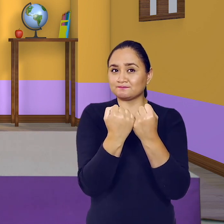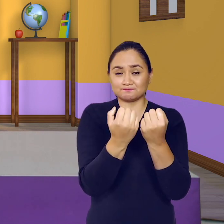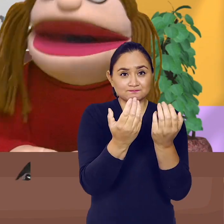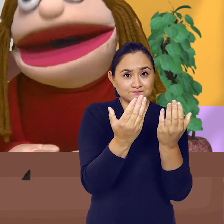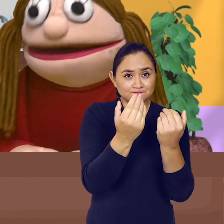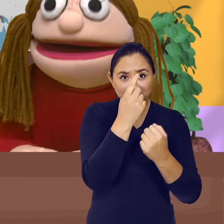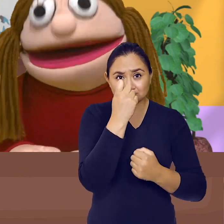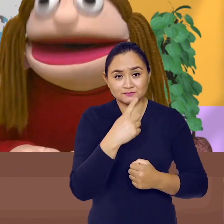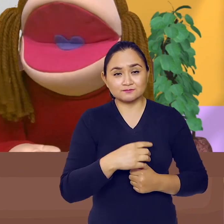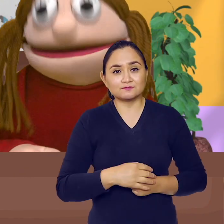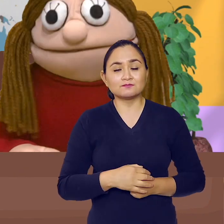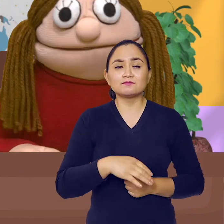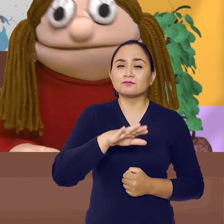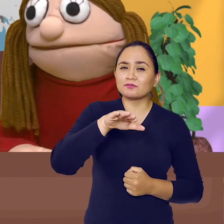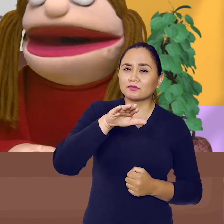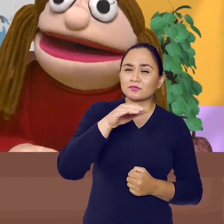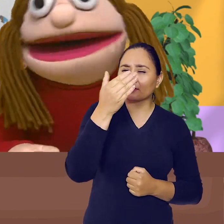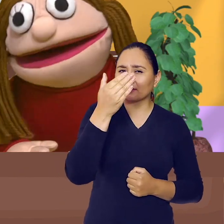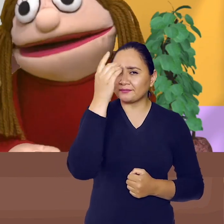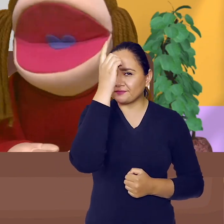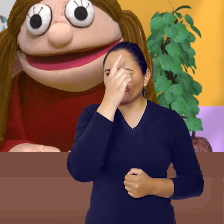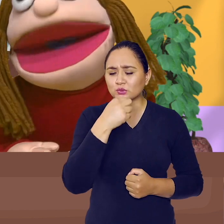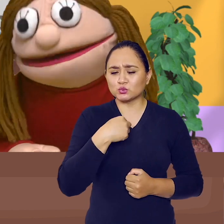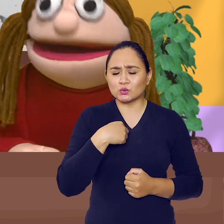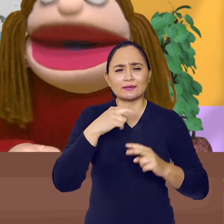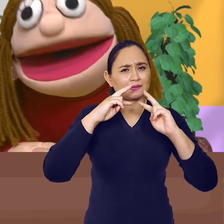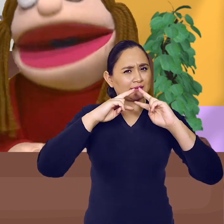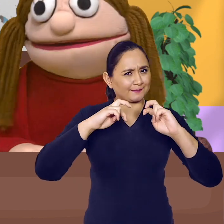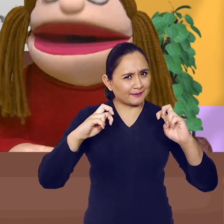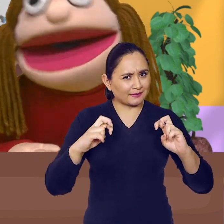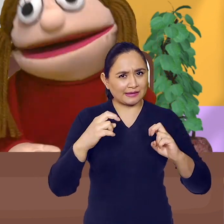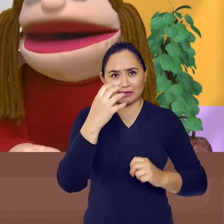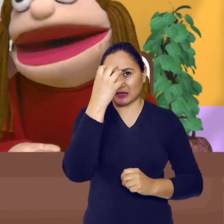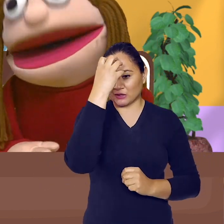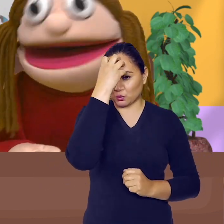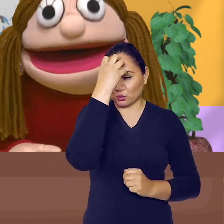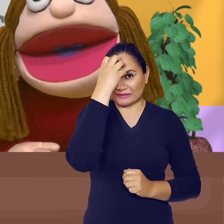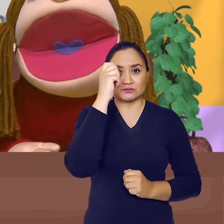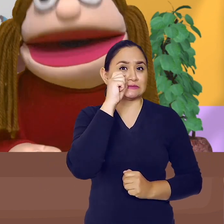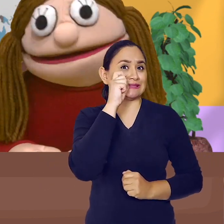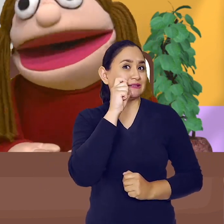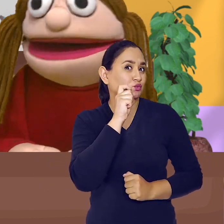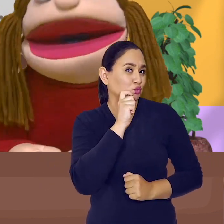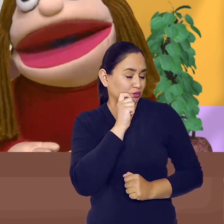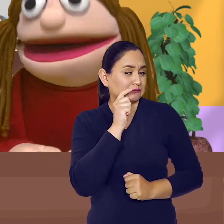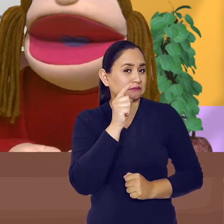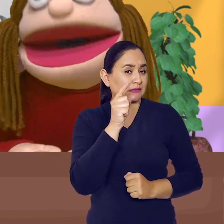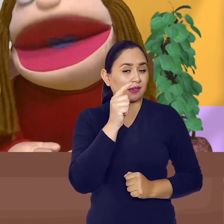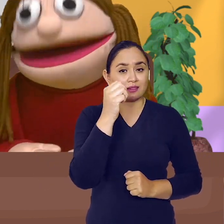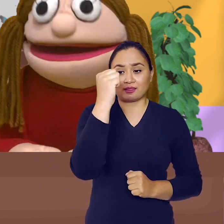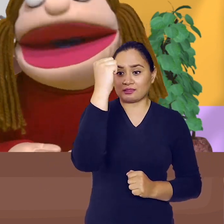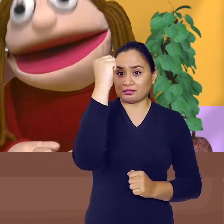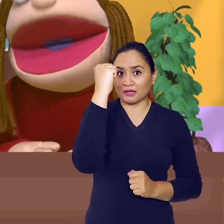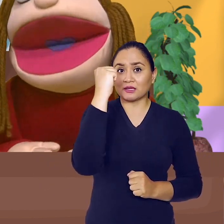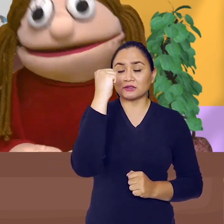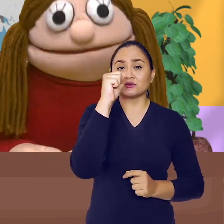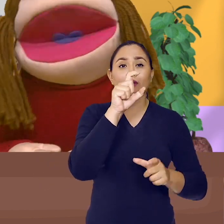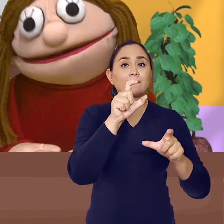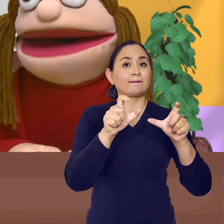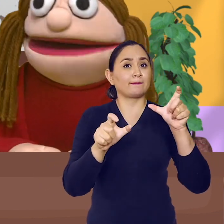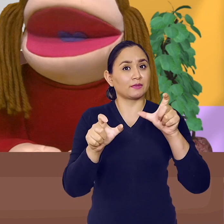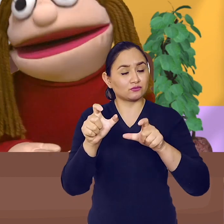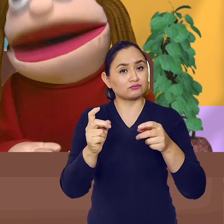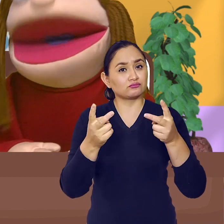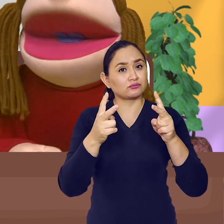Claudia. Profe Diana, yo investigué que la educación de la sexualidad es un derecho de las personas